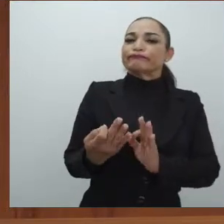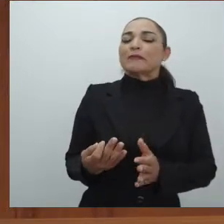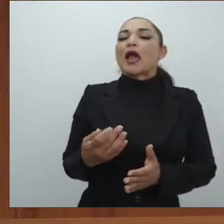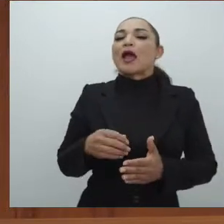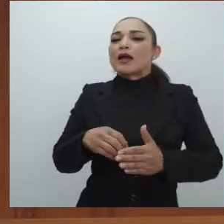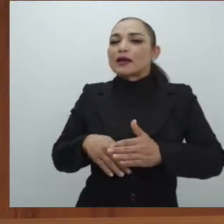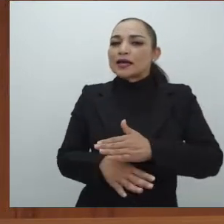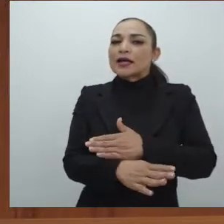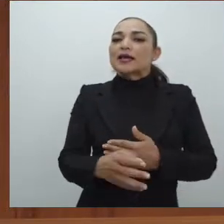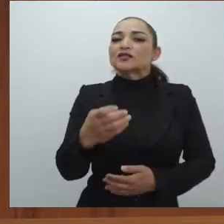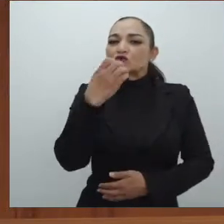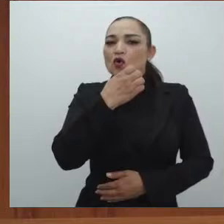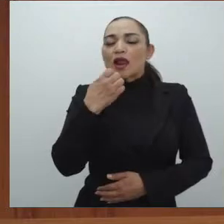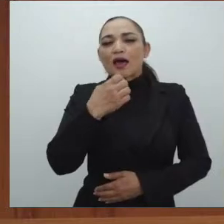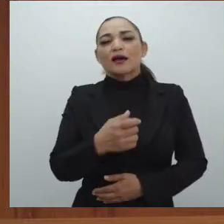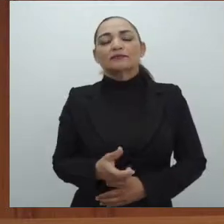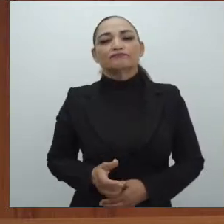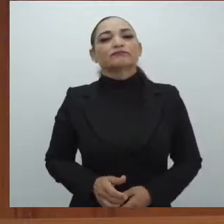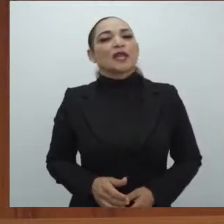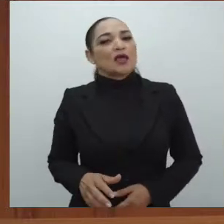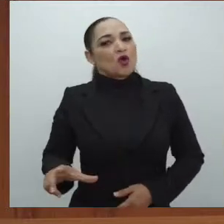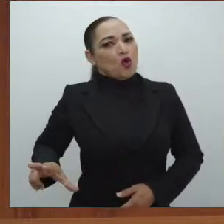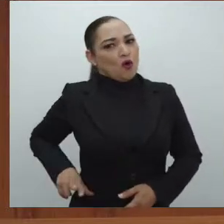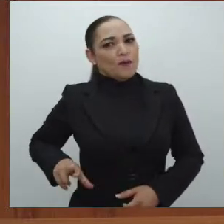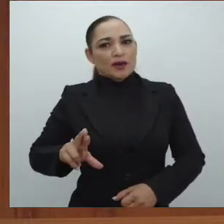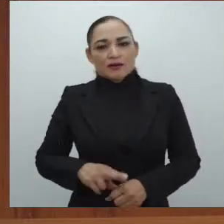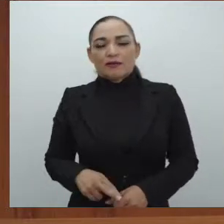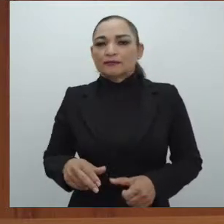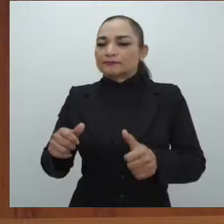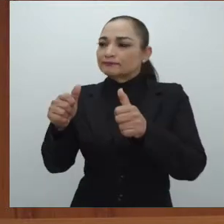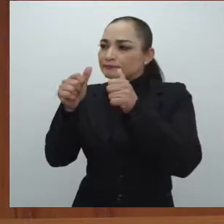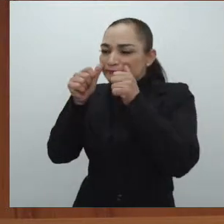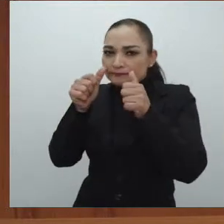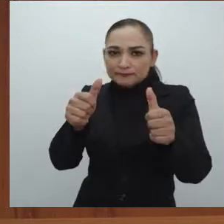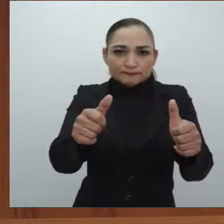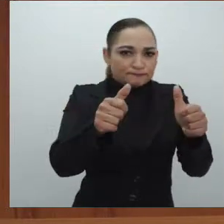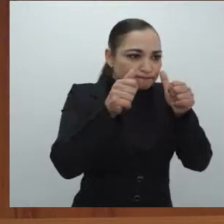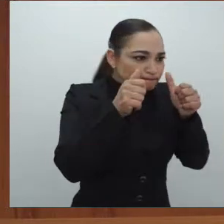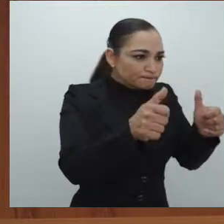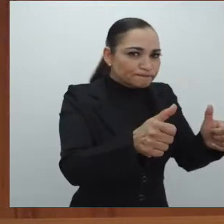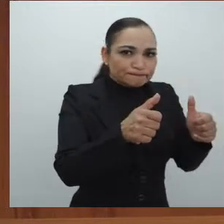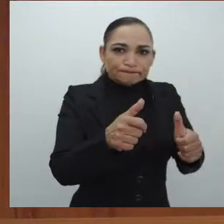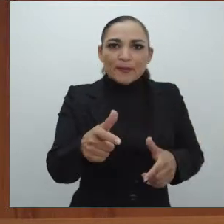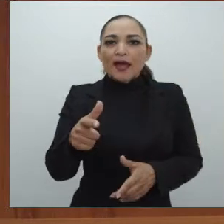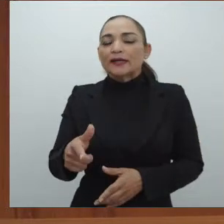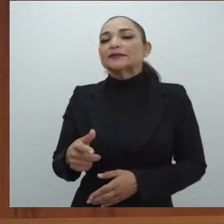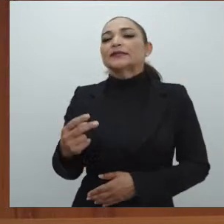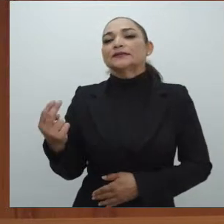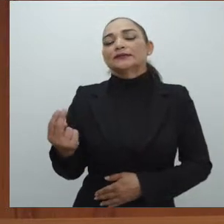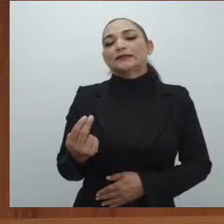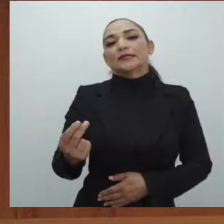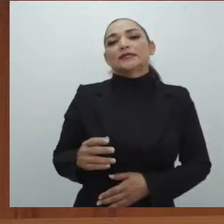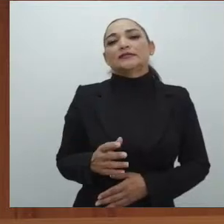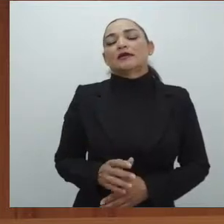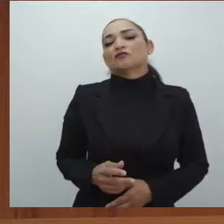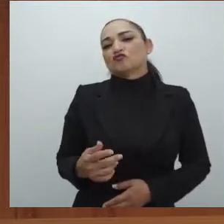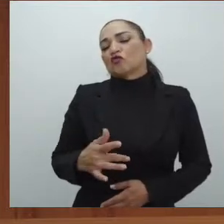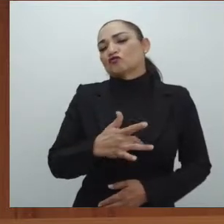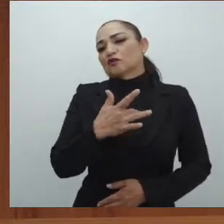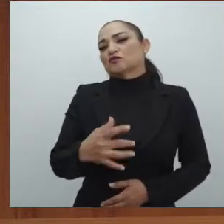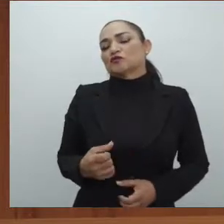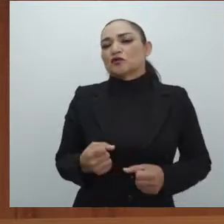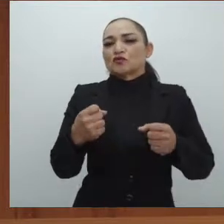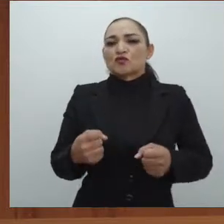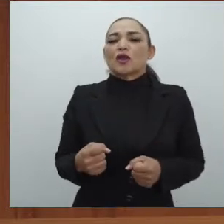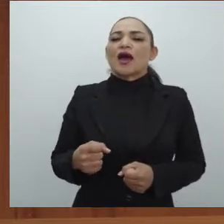directa, inmediata, el gobierno está atento a estas necesidades. Y seguramente si se le hacen llegar estas otras, si no